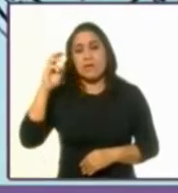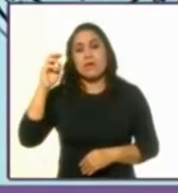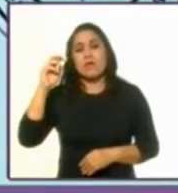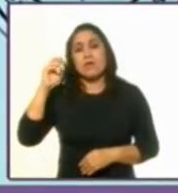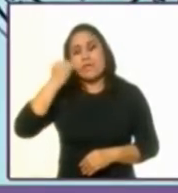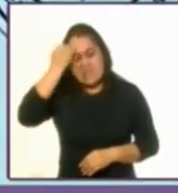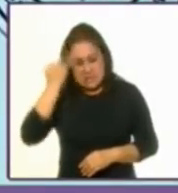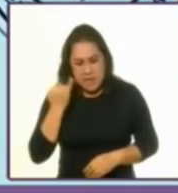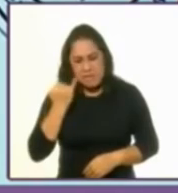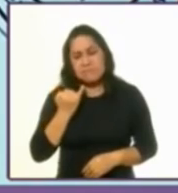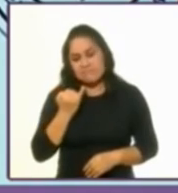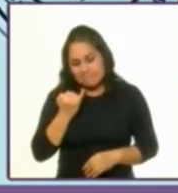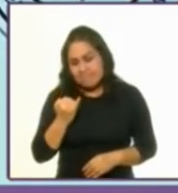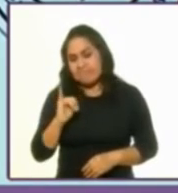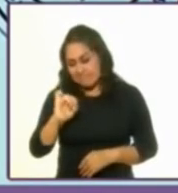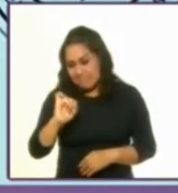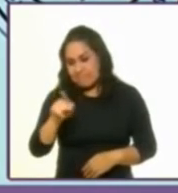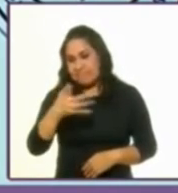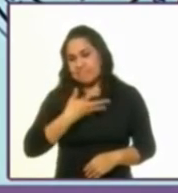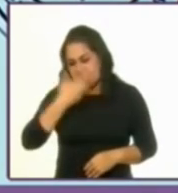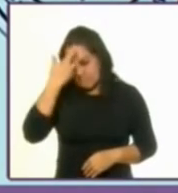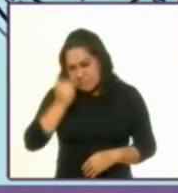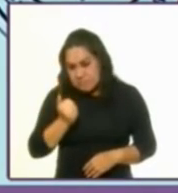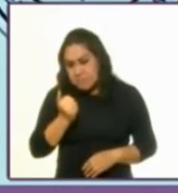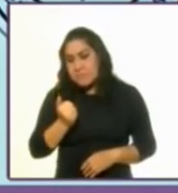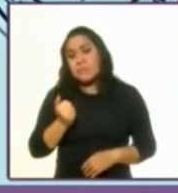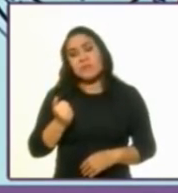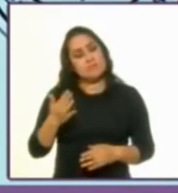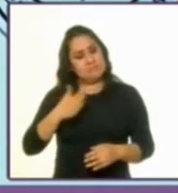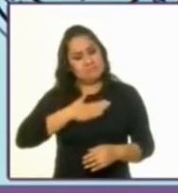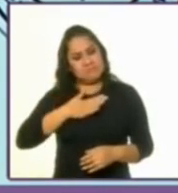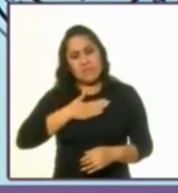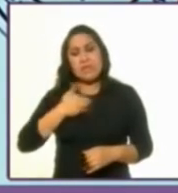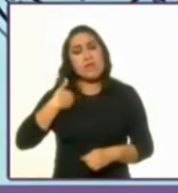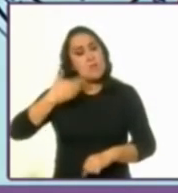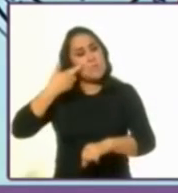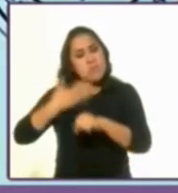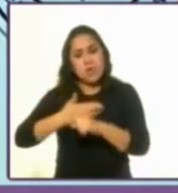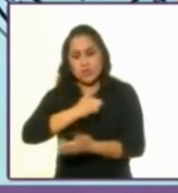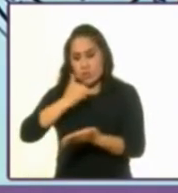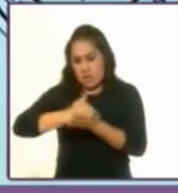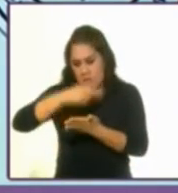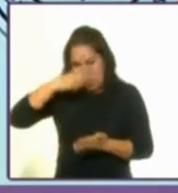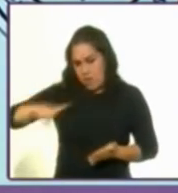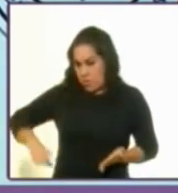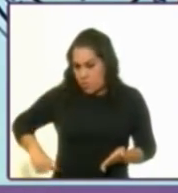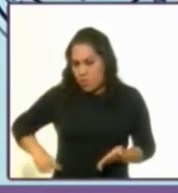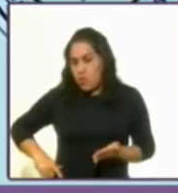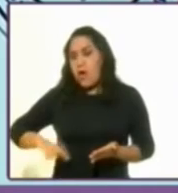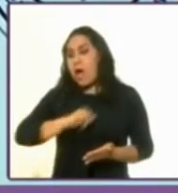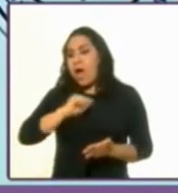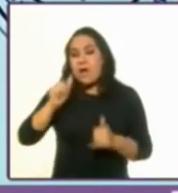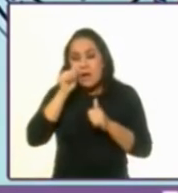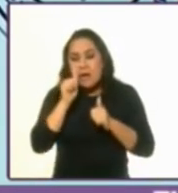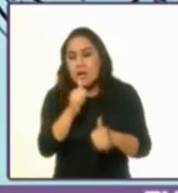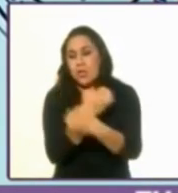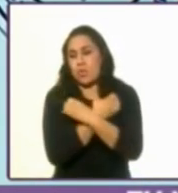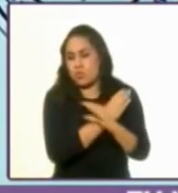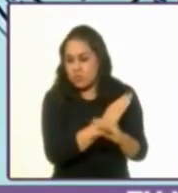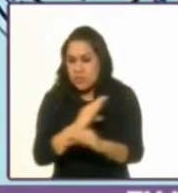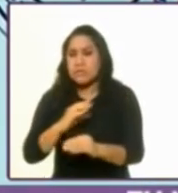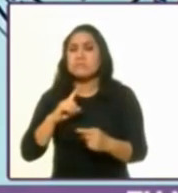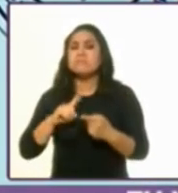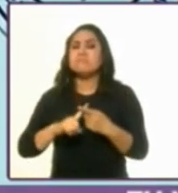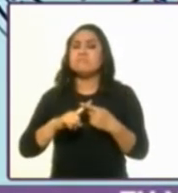buscar efectivamente hacernos cargo de estos servicios de la administración de los servicios educativos tenemos problemas importantes el embarazo